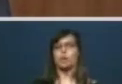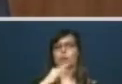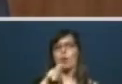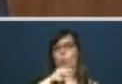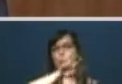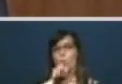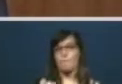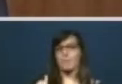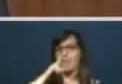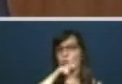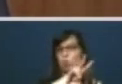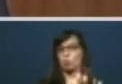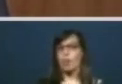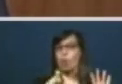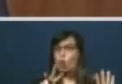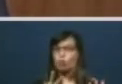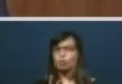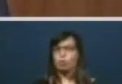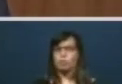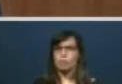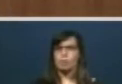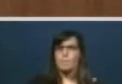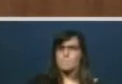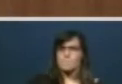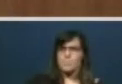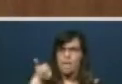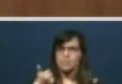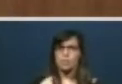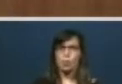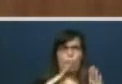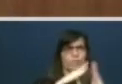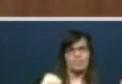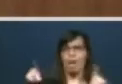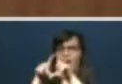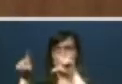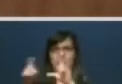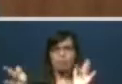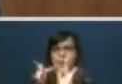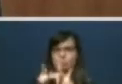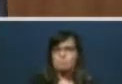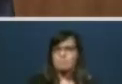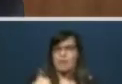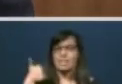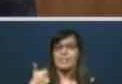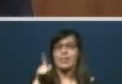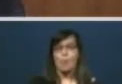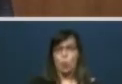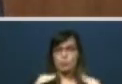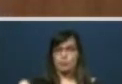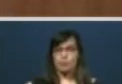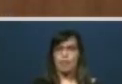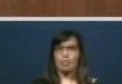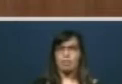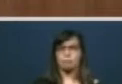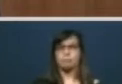ha aumentado significativamente la interacción entre universidades y empresas las universidades han facturado al sector